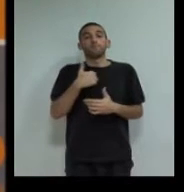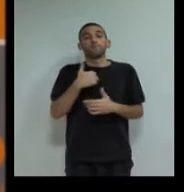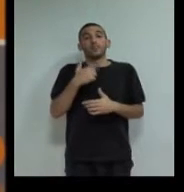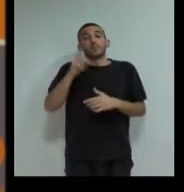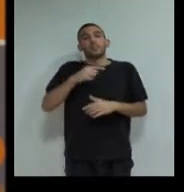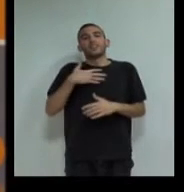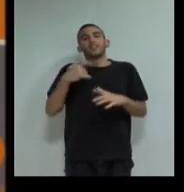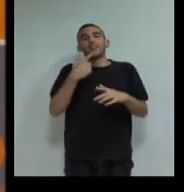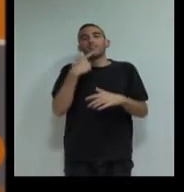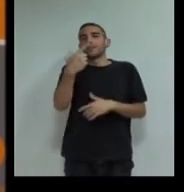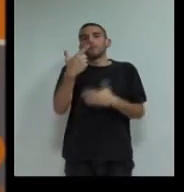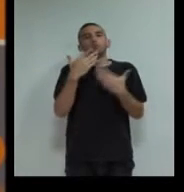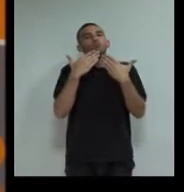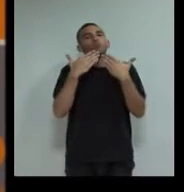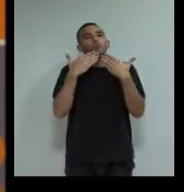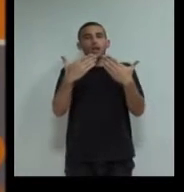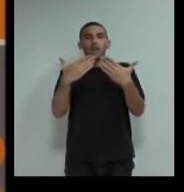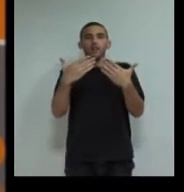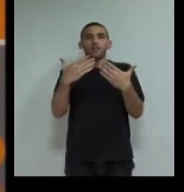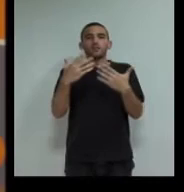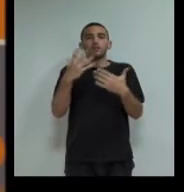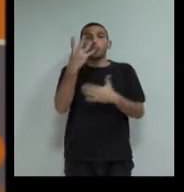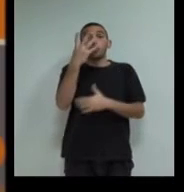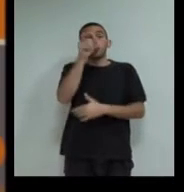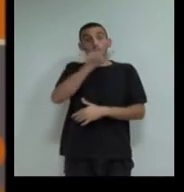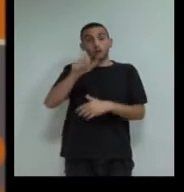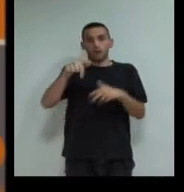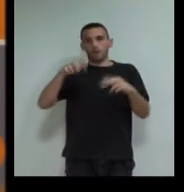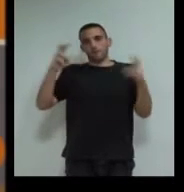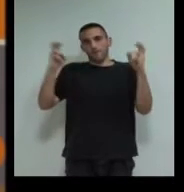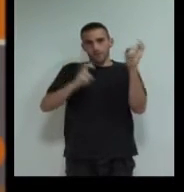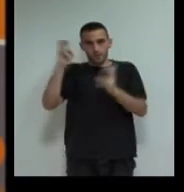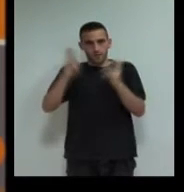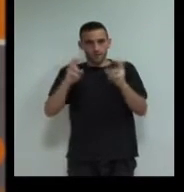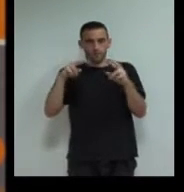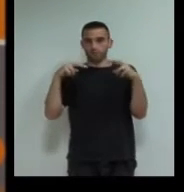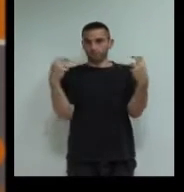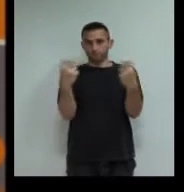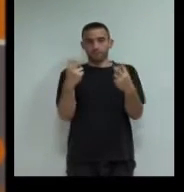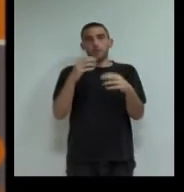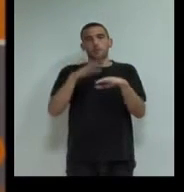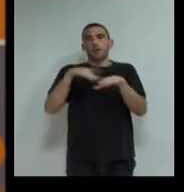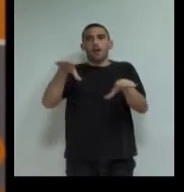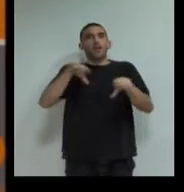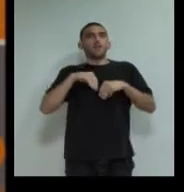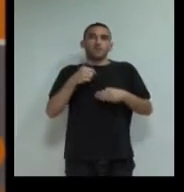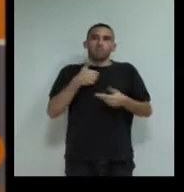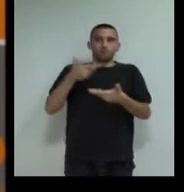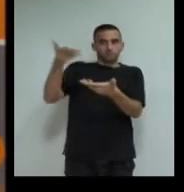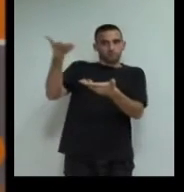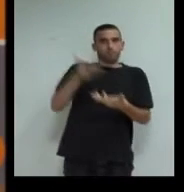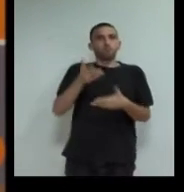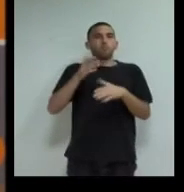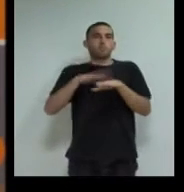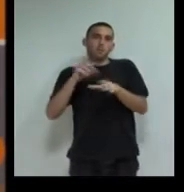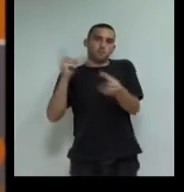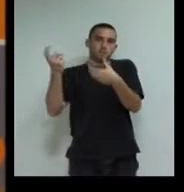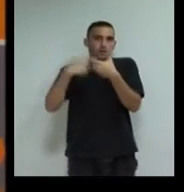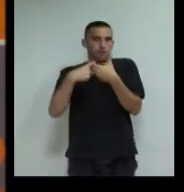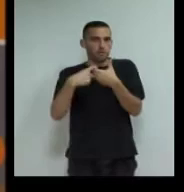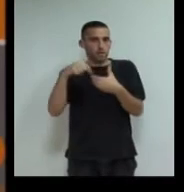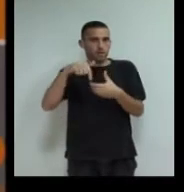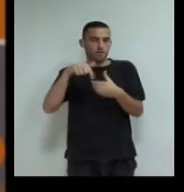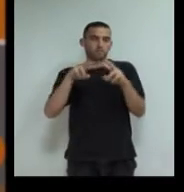muy especialmente daros las gracias a los 4 participantes que estáis aquí por haber aceptado la invitación de CENTAC a participar, ¿no?, en esta